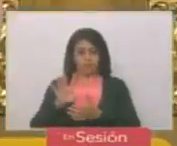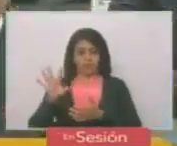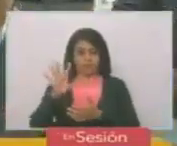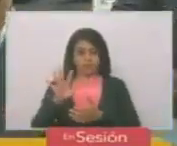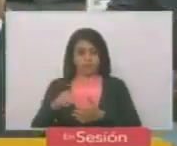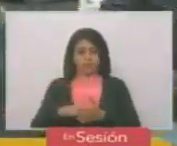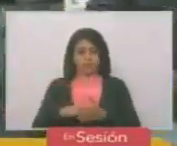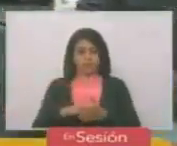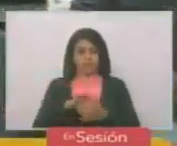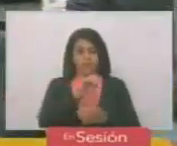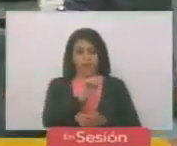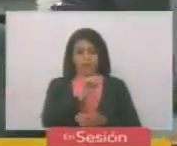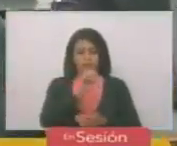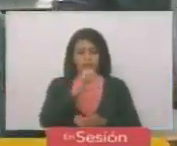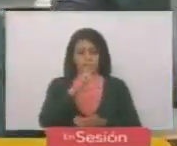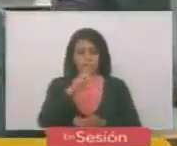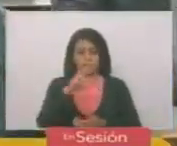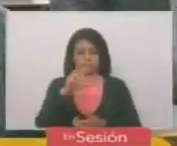Venezuela-Azerbaiyán,